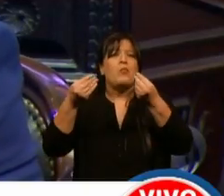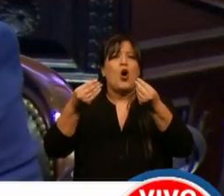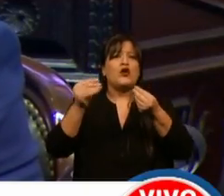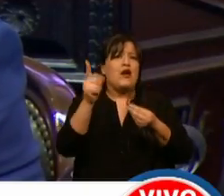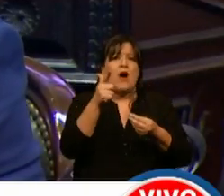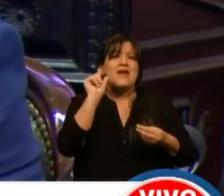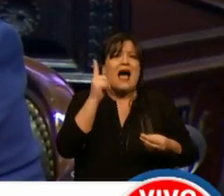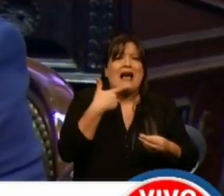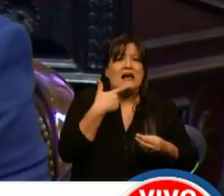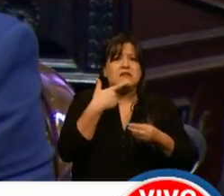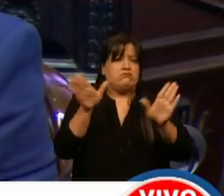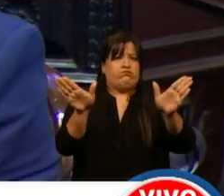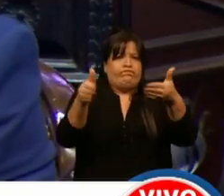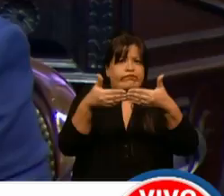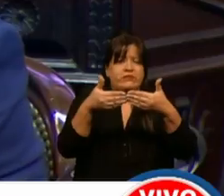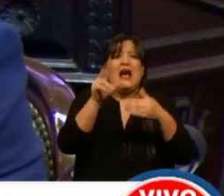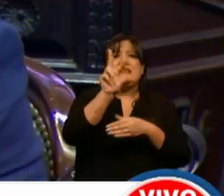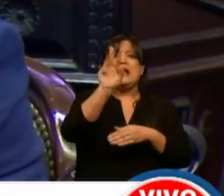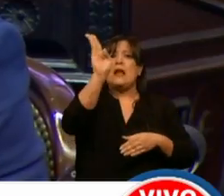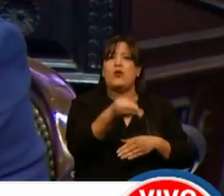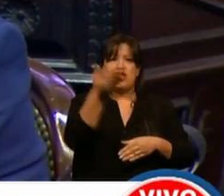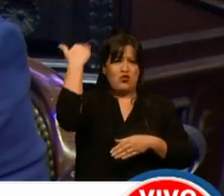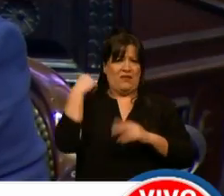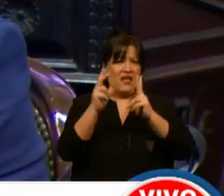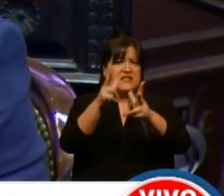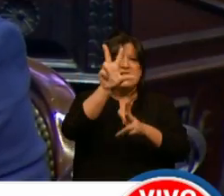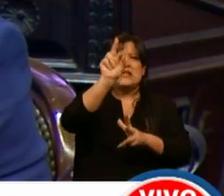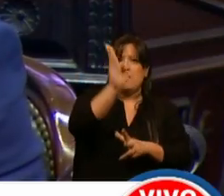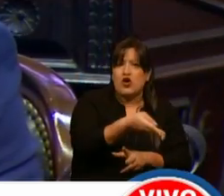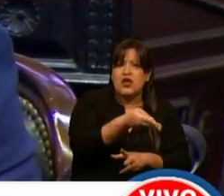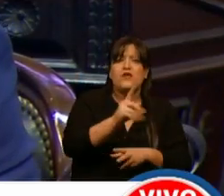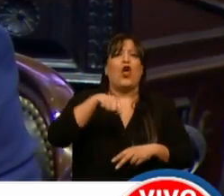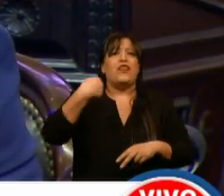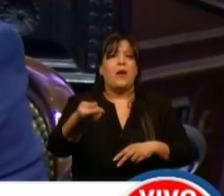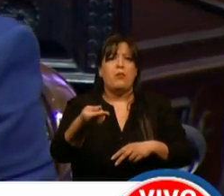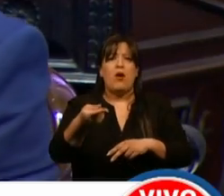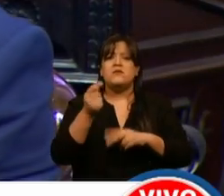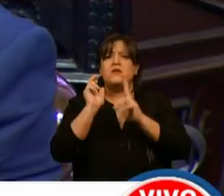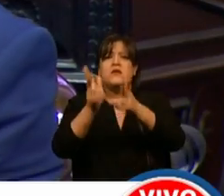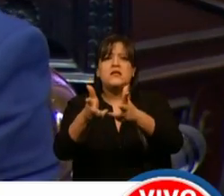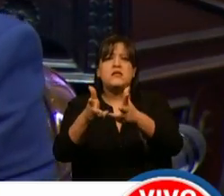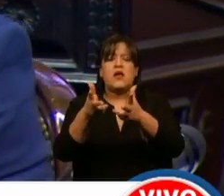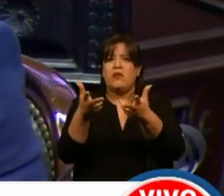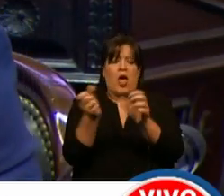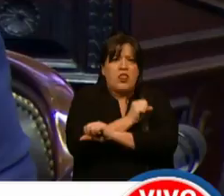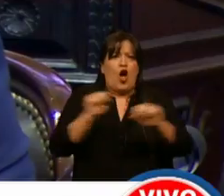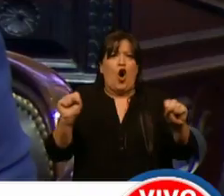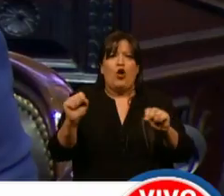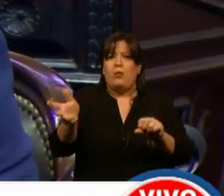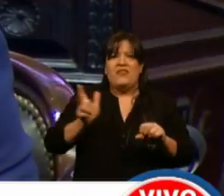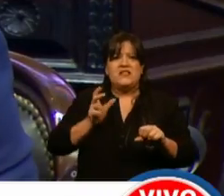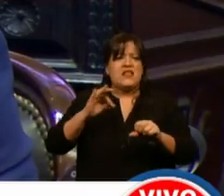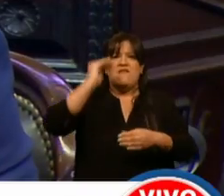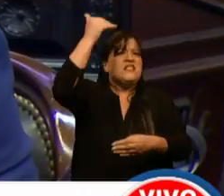suministro edad un 30 por ciento le dijeron al principio y luego le dijieron de la noche a la mañana que tenían que